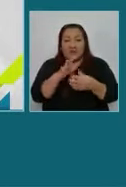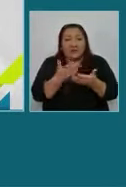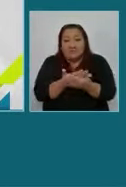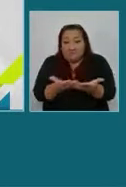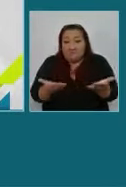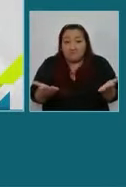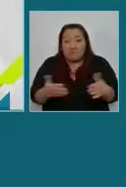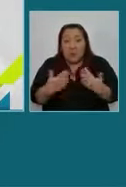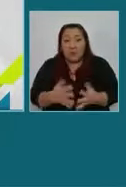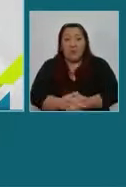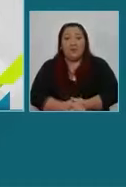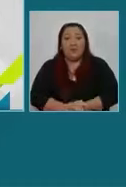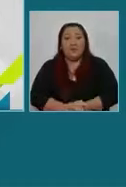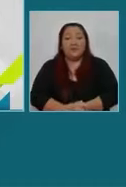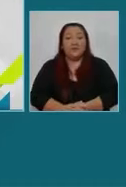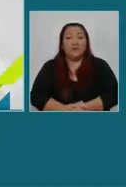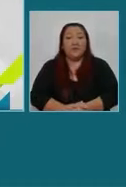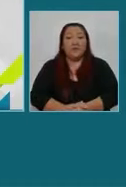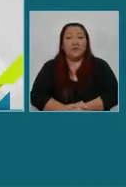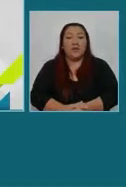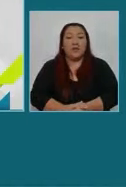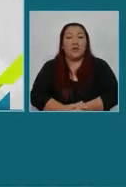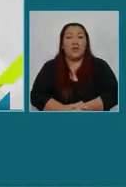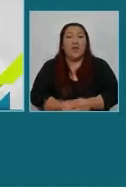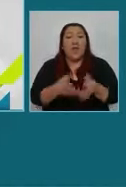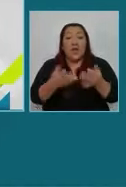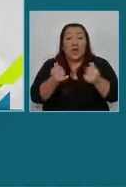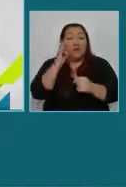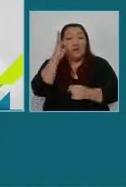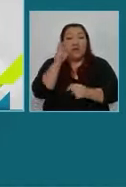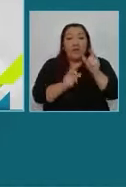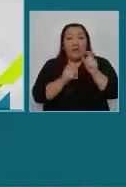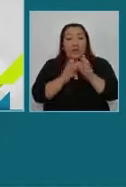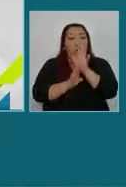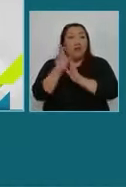disposición los actuales y futuros emprendedores del país.